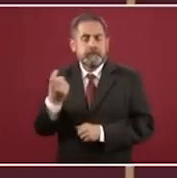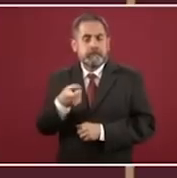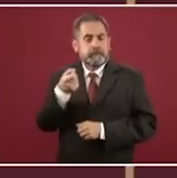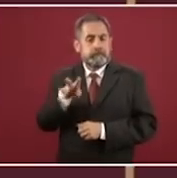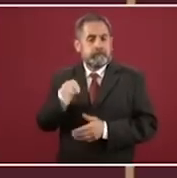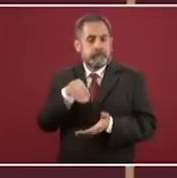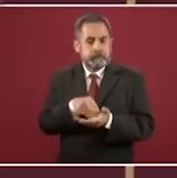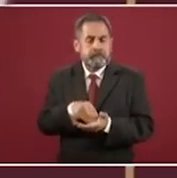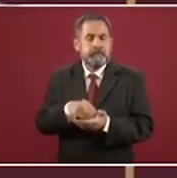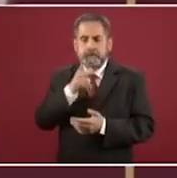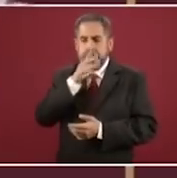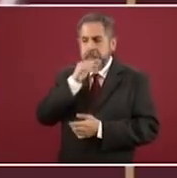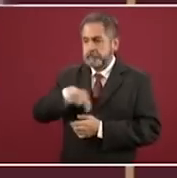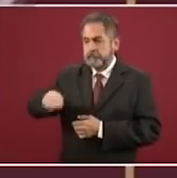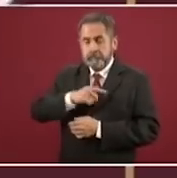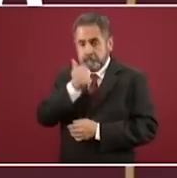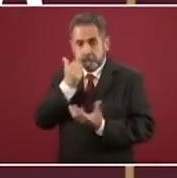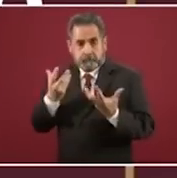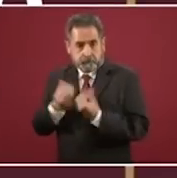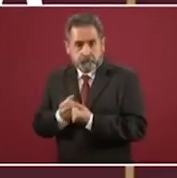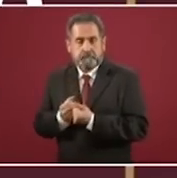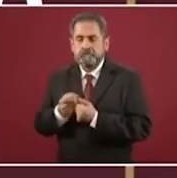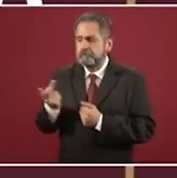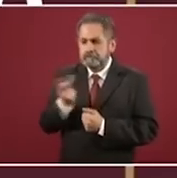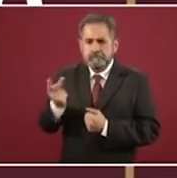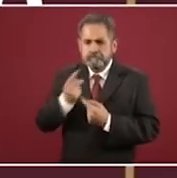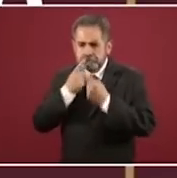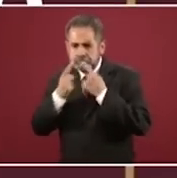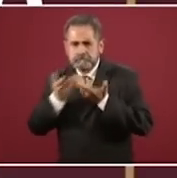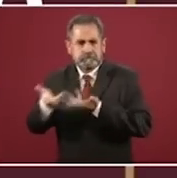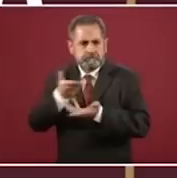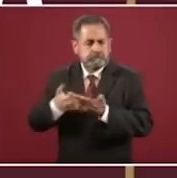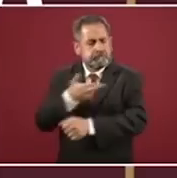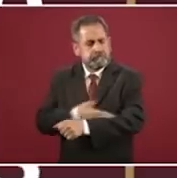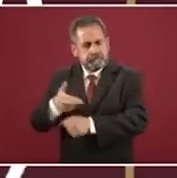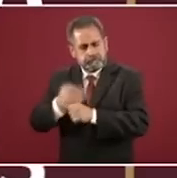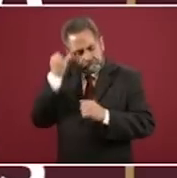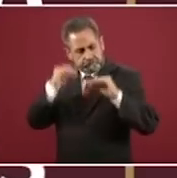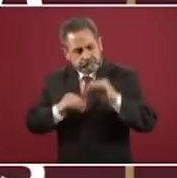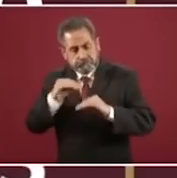padres de familia y alumnos que planean y realizan obras que beneficiarán a